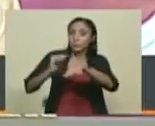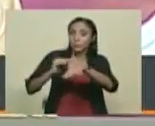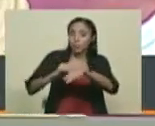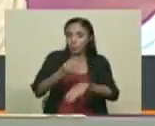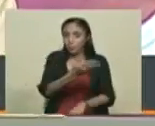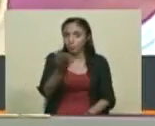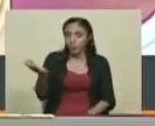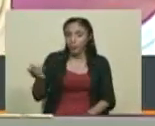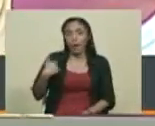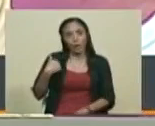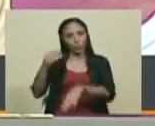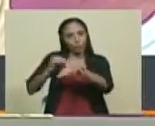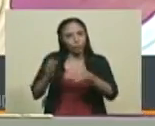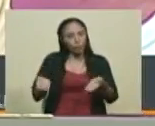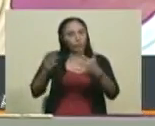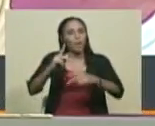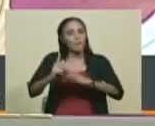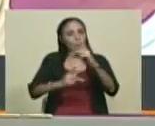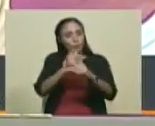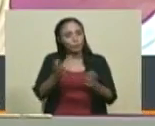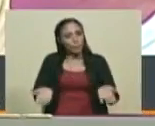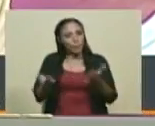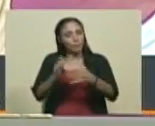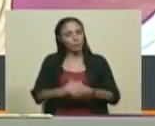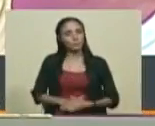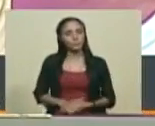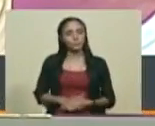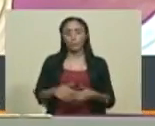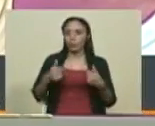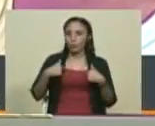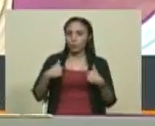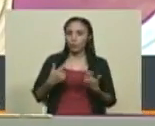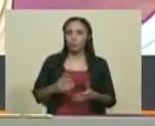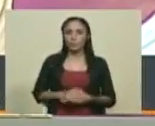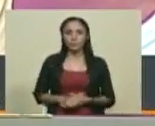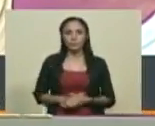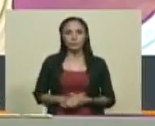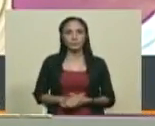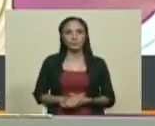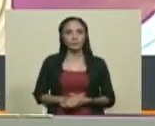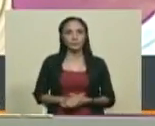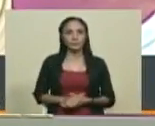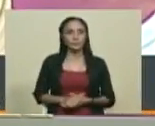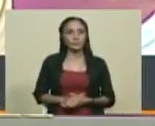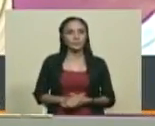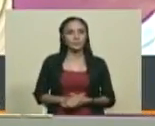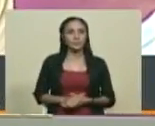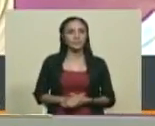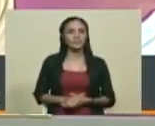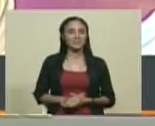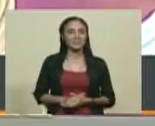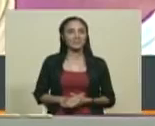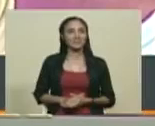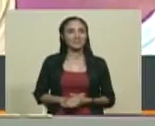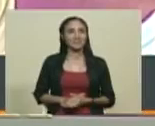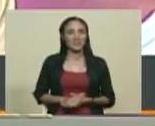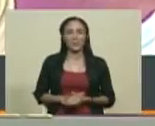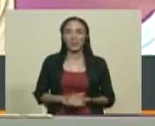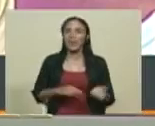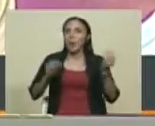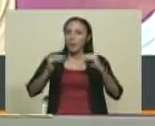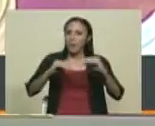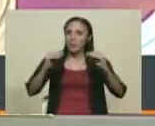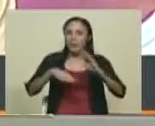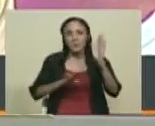de una empresa privada. Los estoy llamando y mandando al combate productivo, para el enriquecimiento de